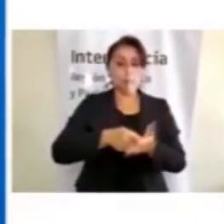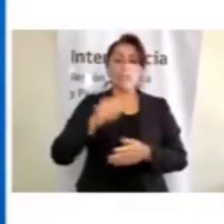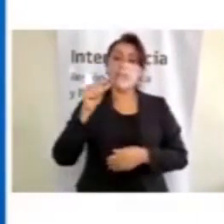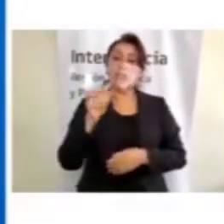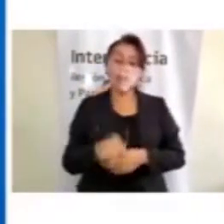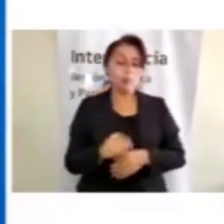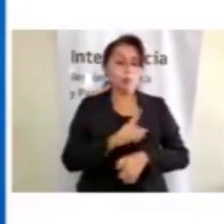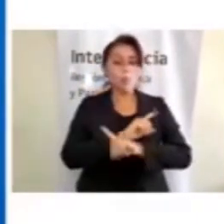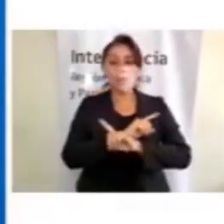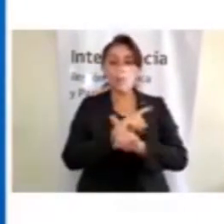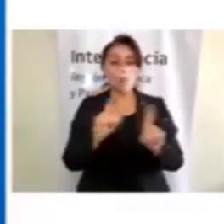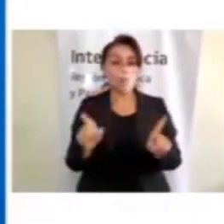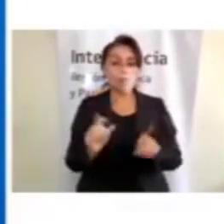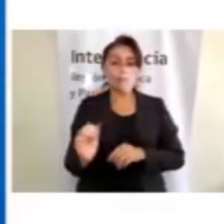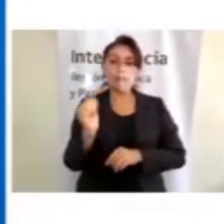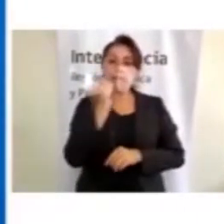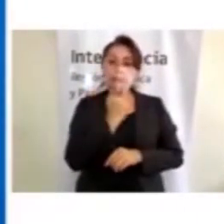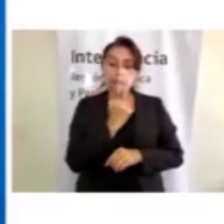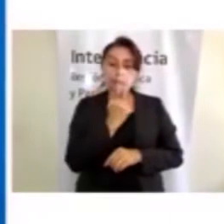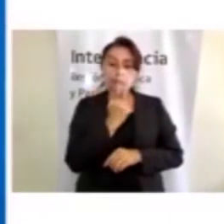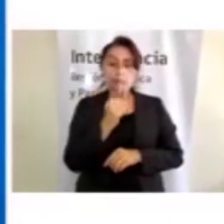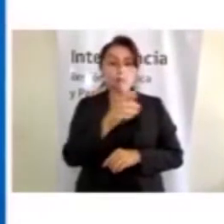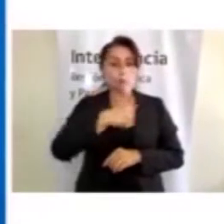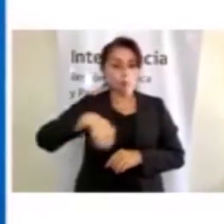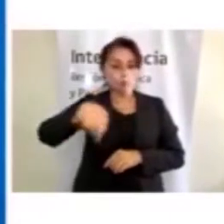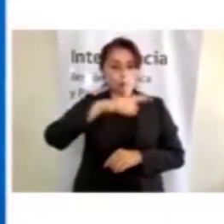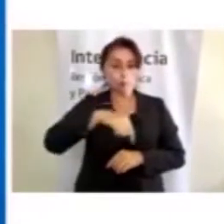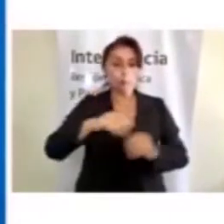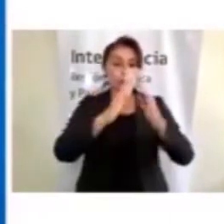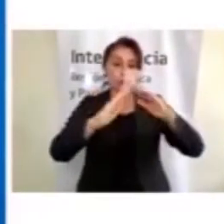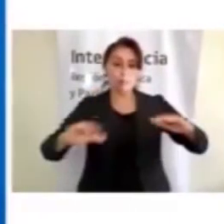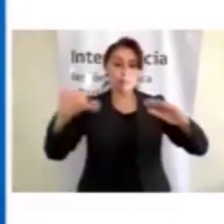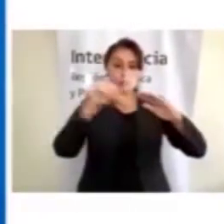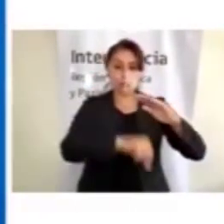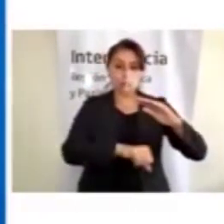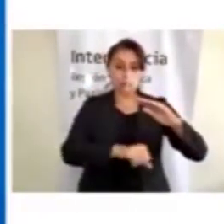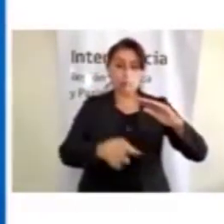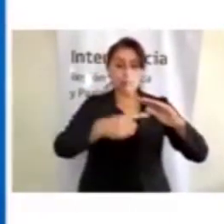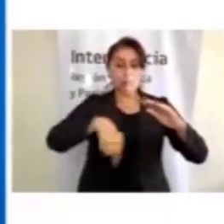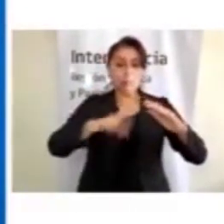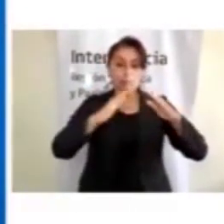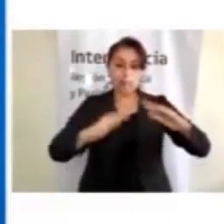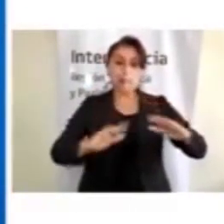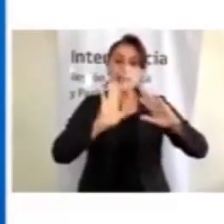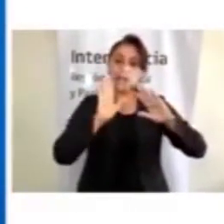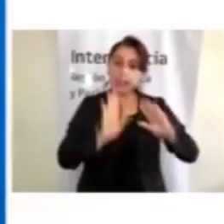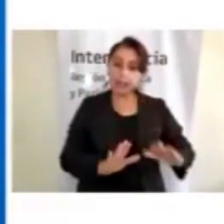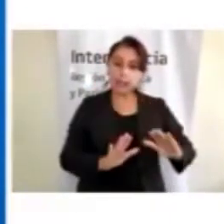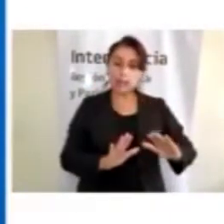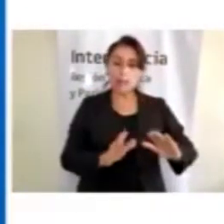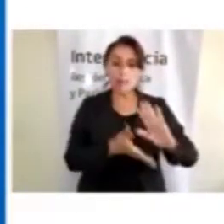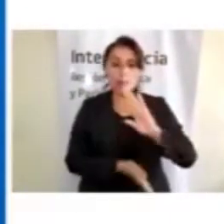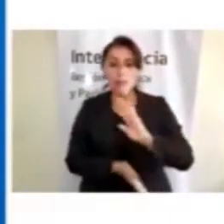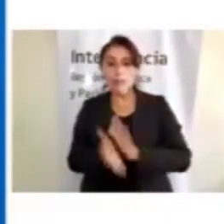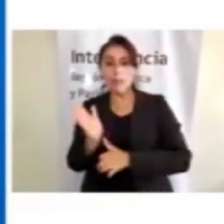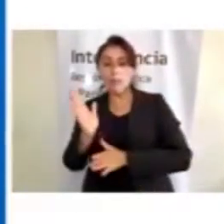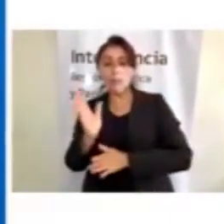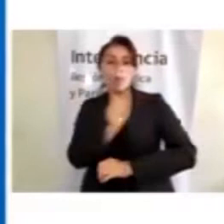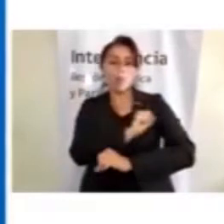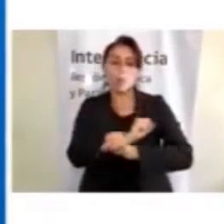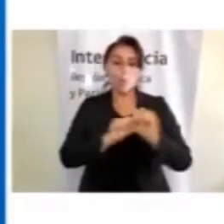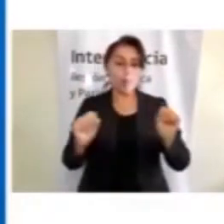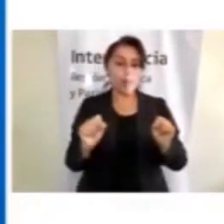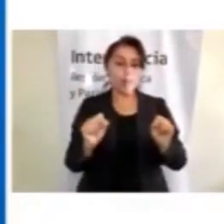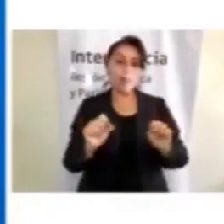es absolutamente errado. Nosotros, estando en cuarentena, no podemos salir de nuestras casas por ningún